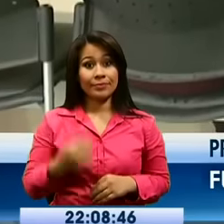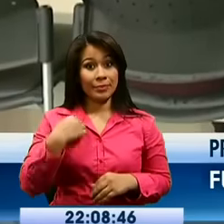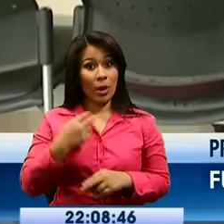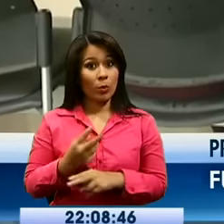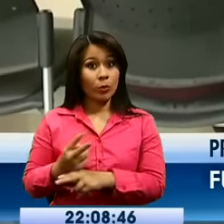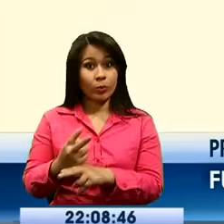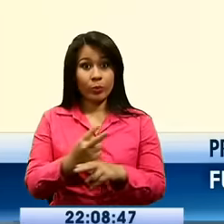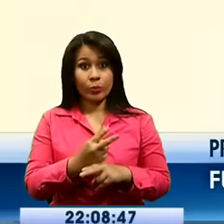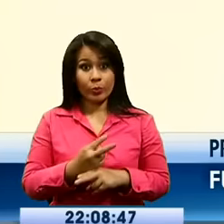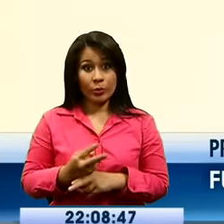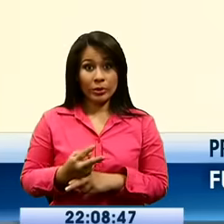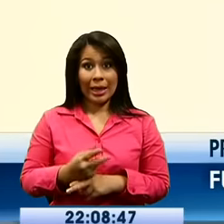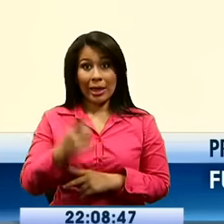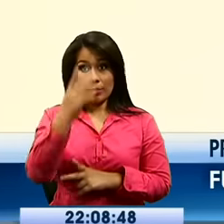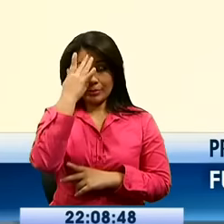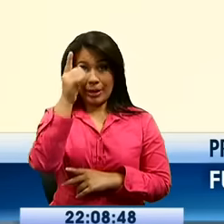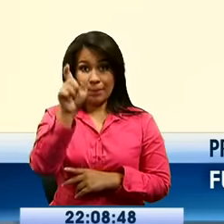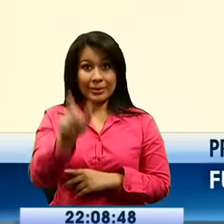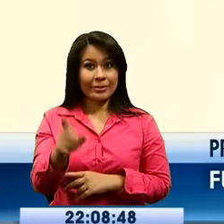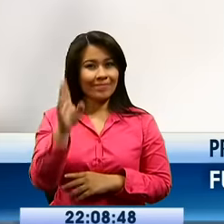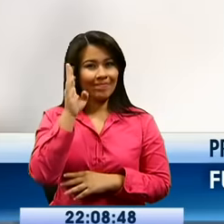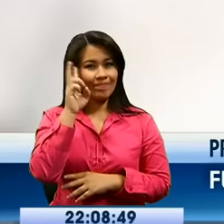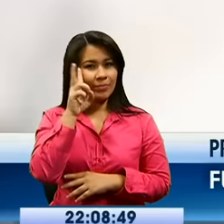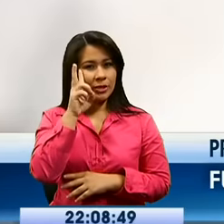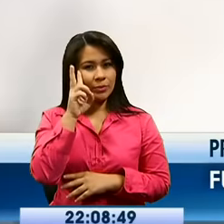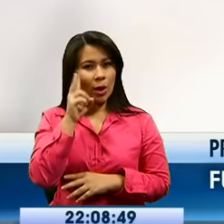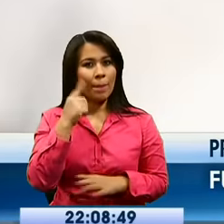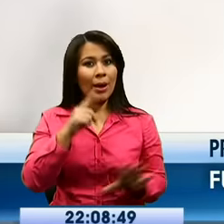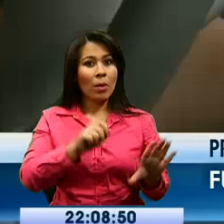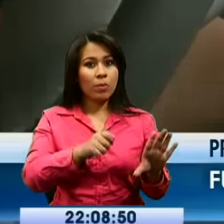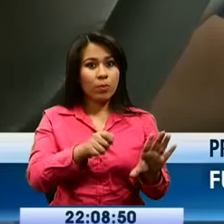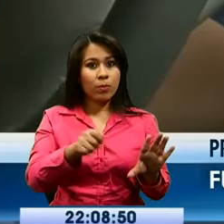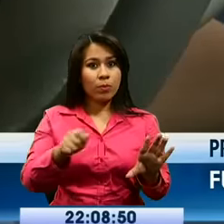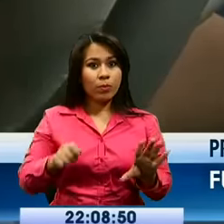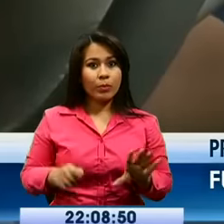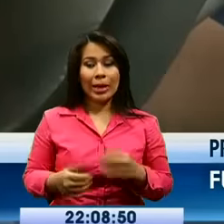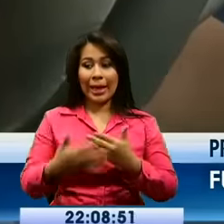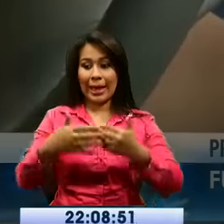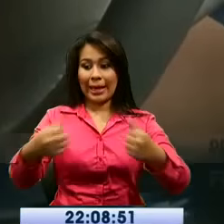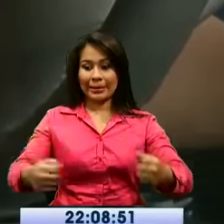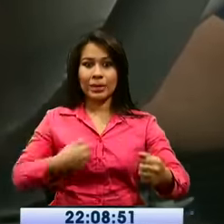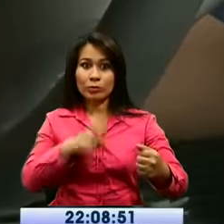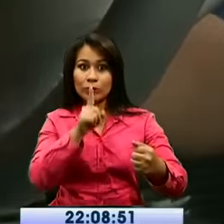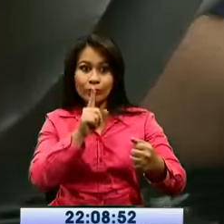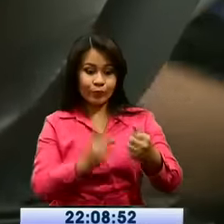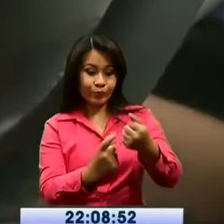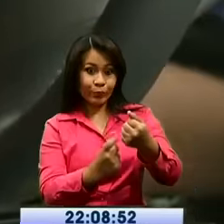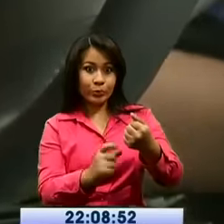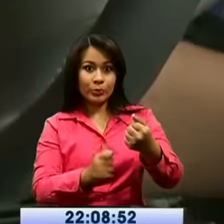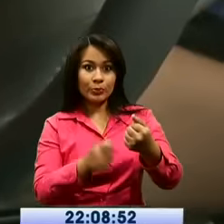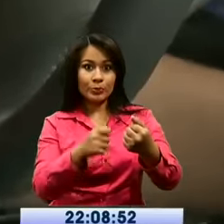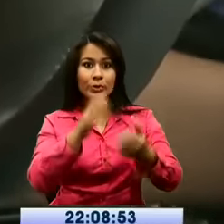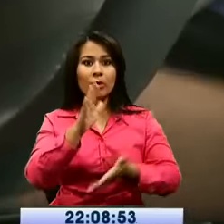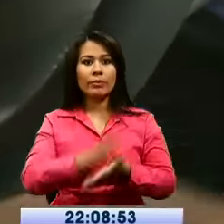cuidado, no vaya a ser que cuenten con una llave maestra para abrir las celdas. En Quito informó Iván Casamen.